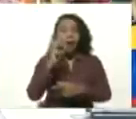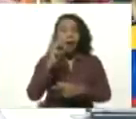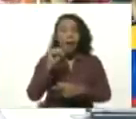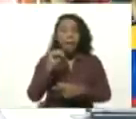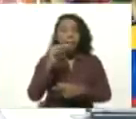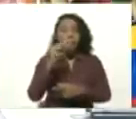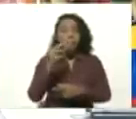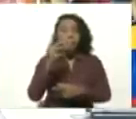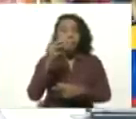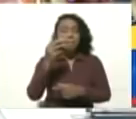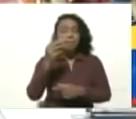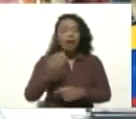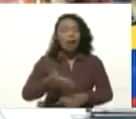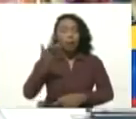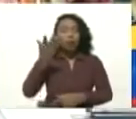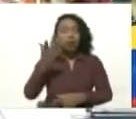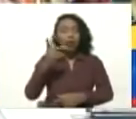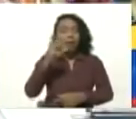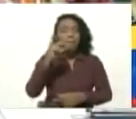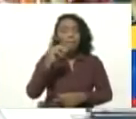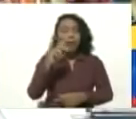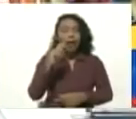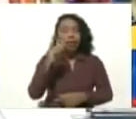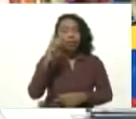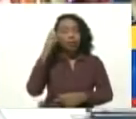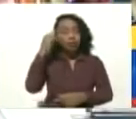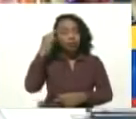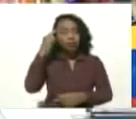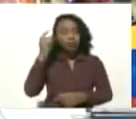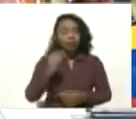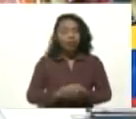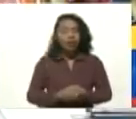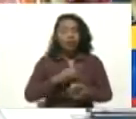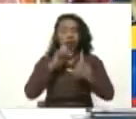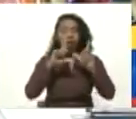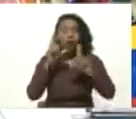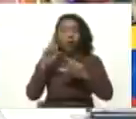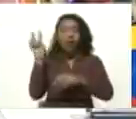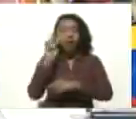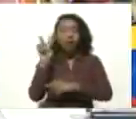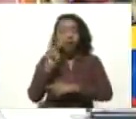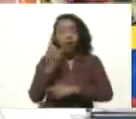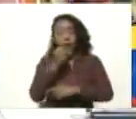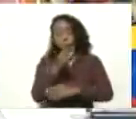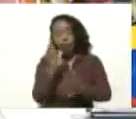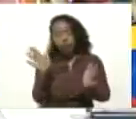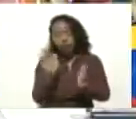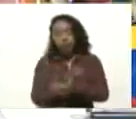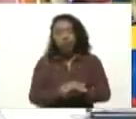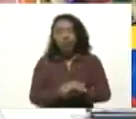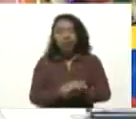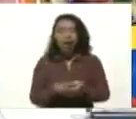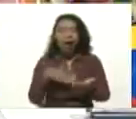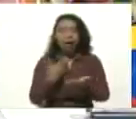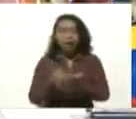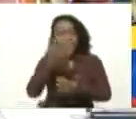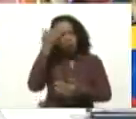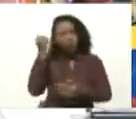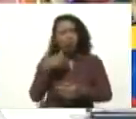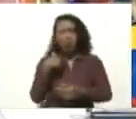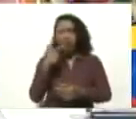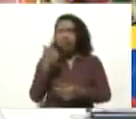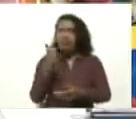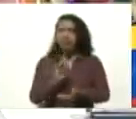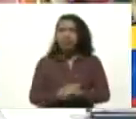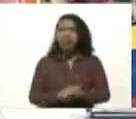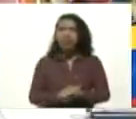el diccionario de la lengua venezolana. Bueno, hasta se me olvidó lo que estaba diciendo.